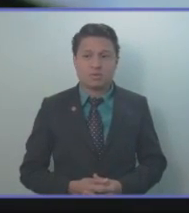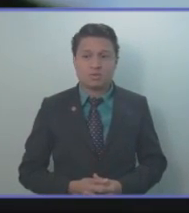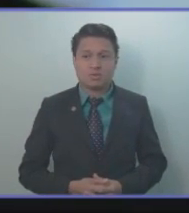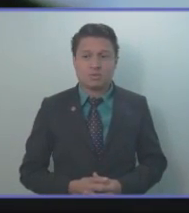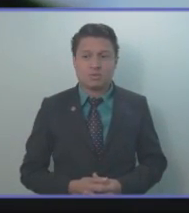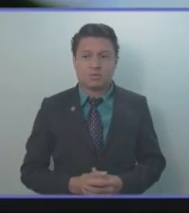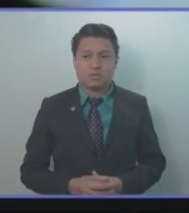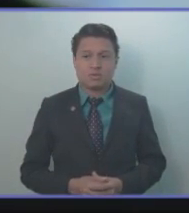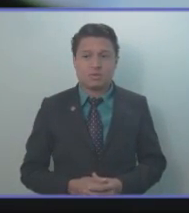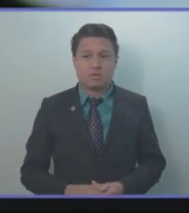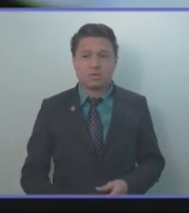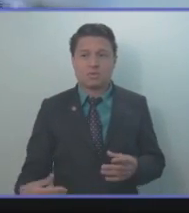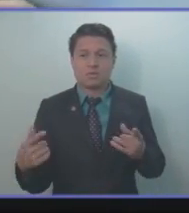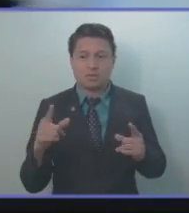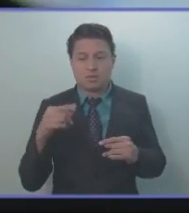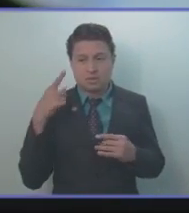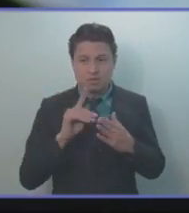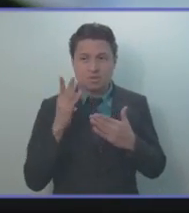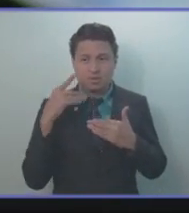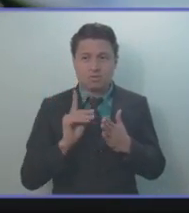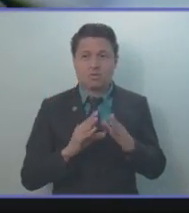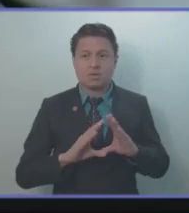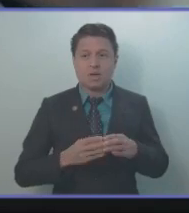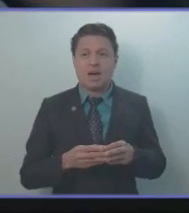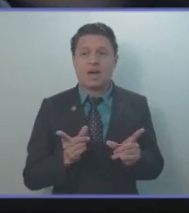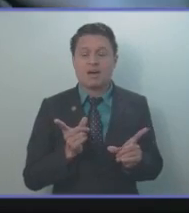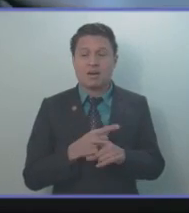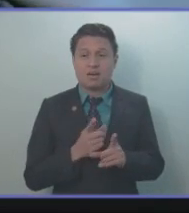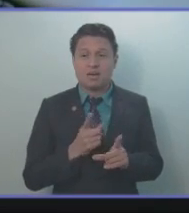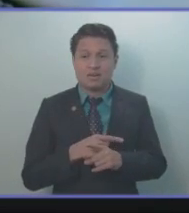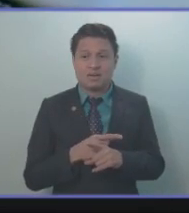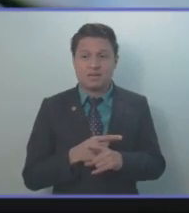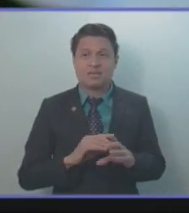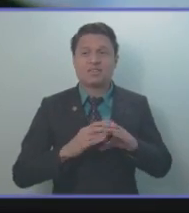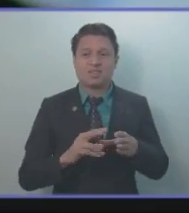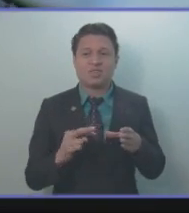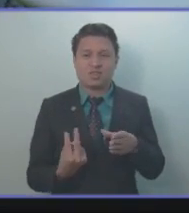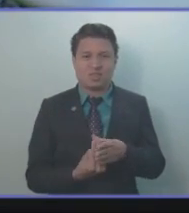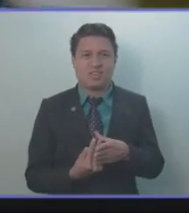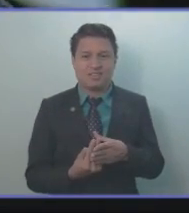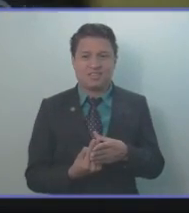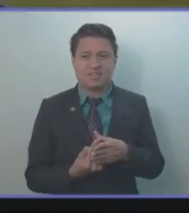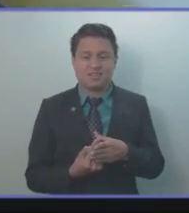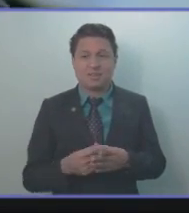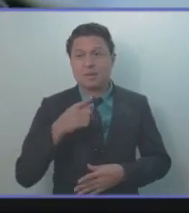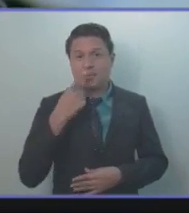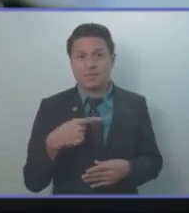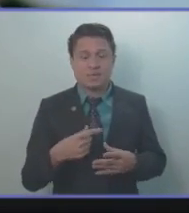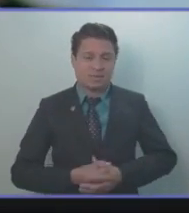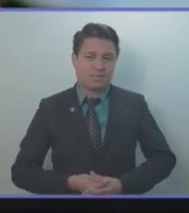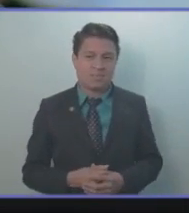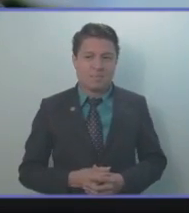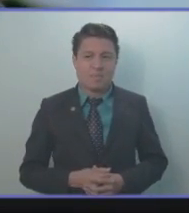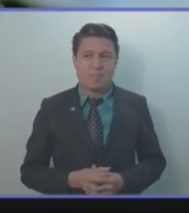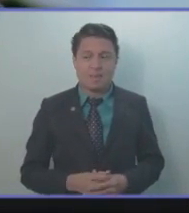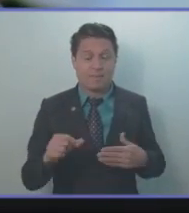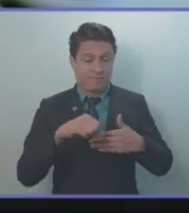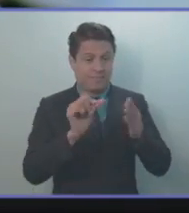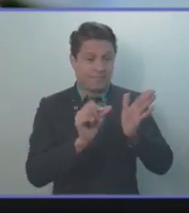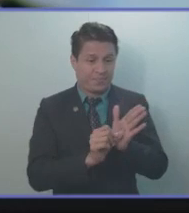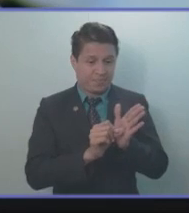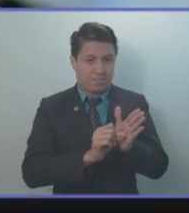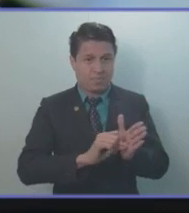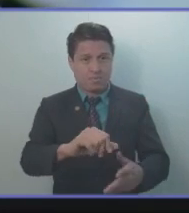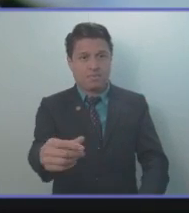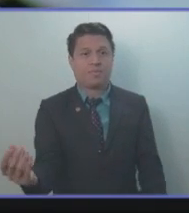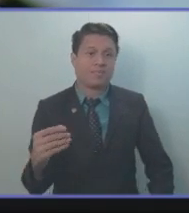la mayoría de los diputados de la Comisión de Reformas Electorales y Constitucionales. Decreto número. La Asamblea